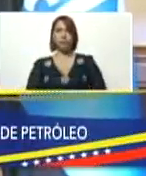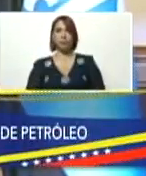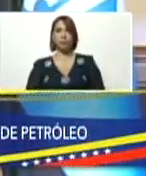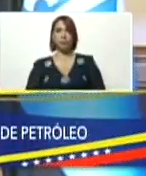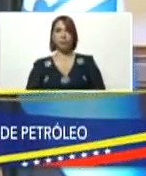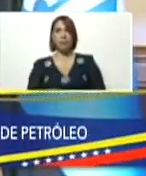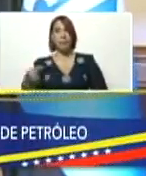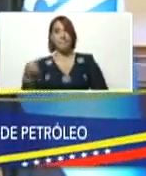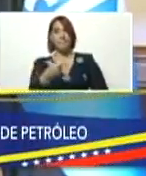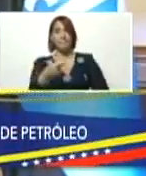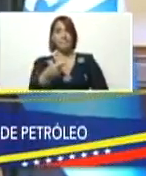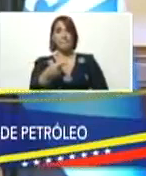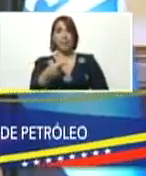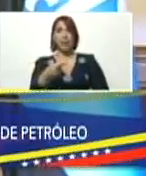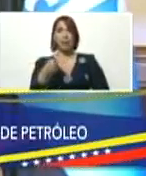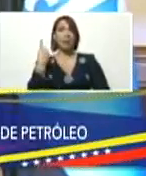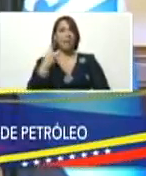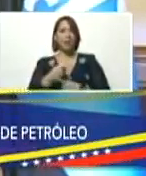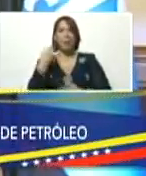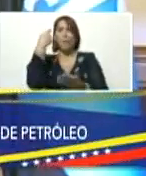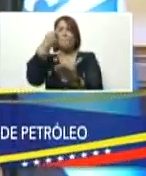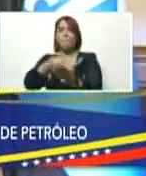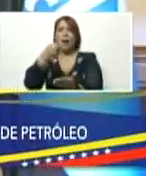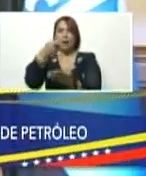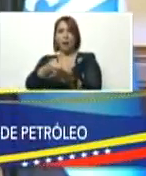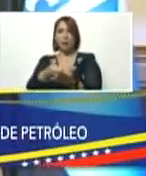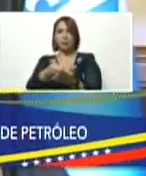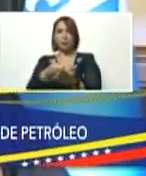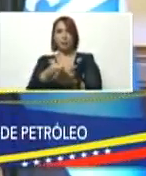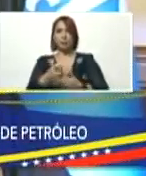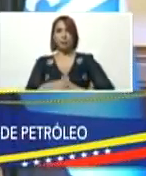Menos 30, o sea, había que pagar, embajadores,